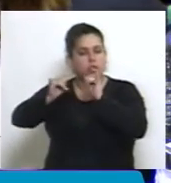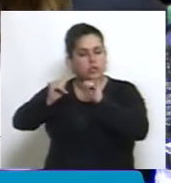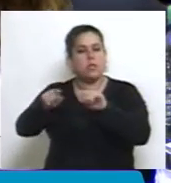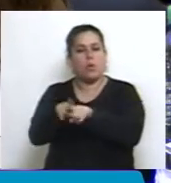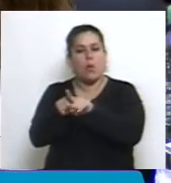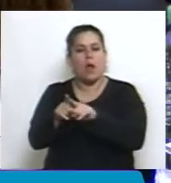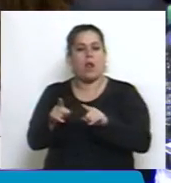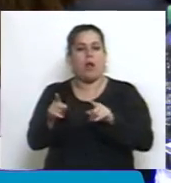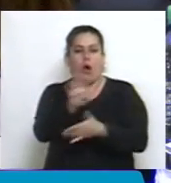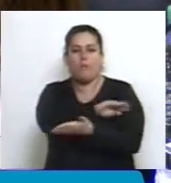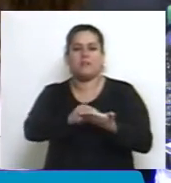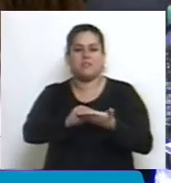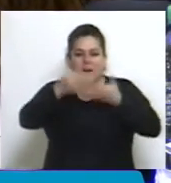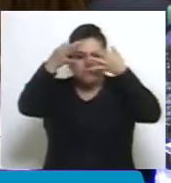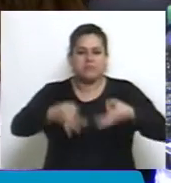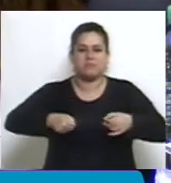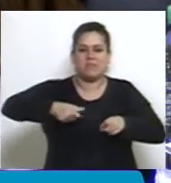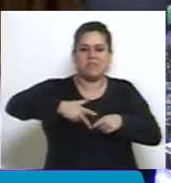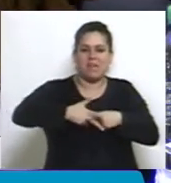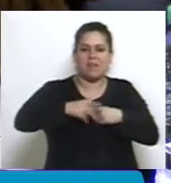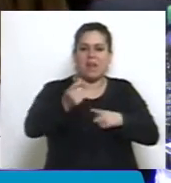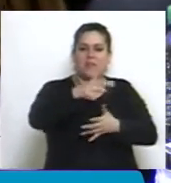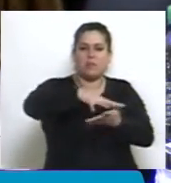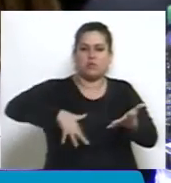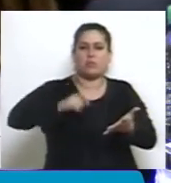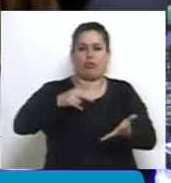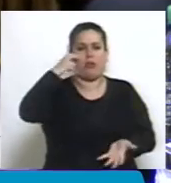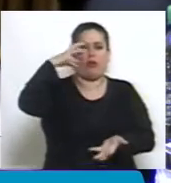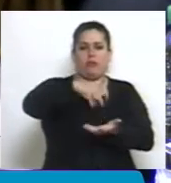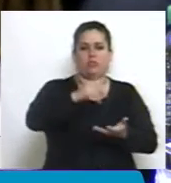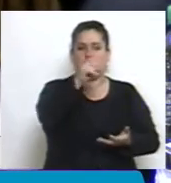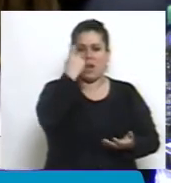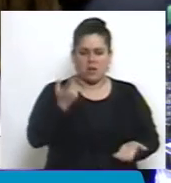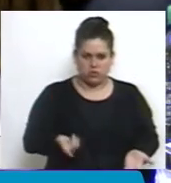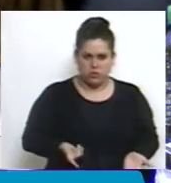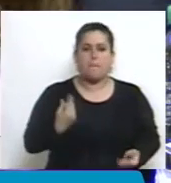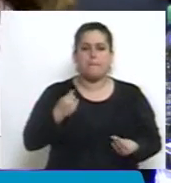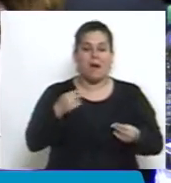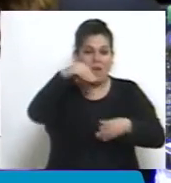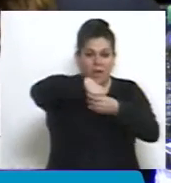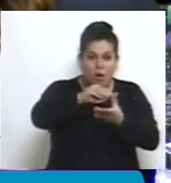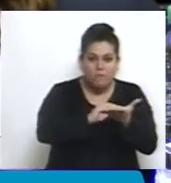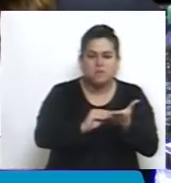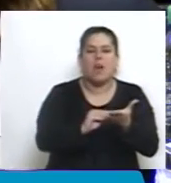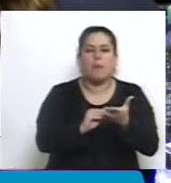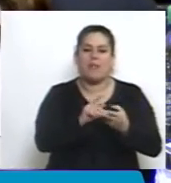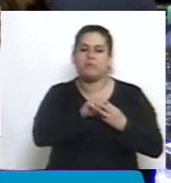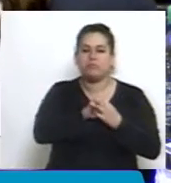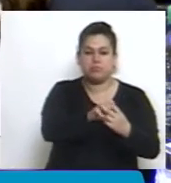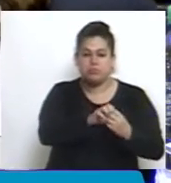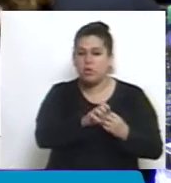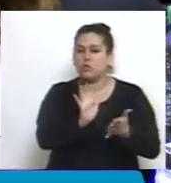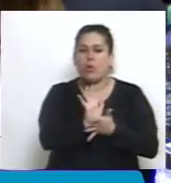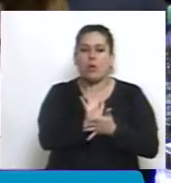definitivamente la Oficina Técnica de Presupuesto del Congreso de la Nación para discutir sobre variables reales y